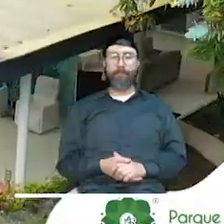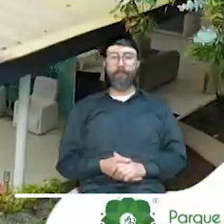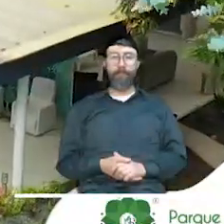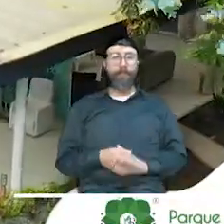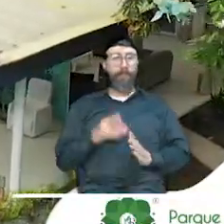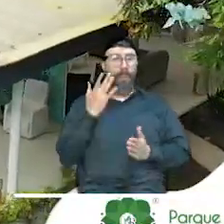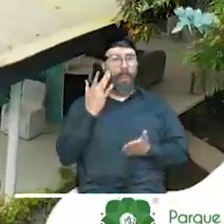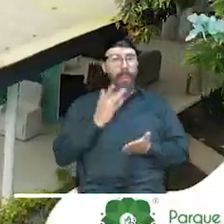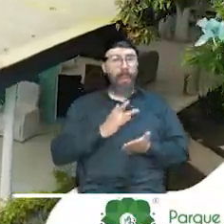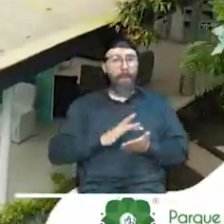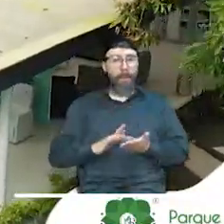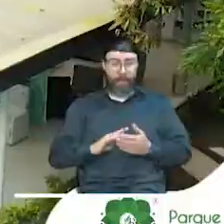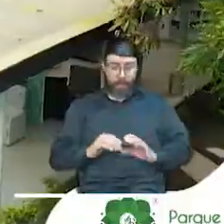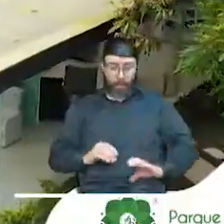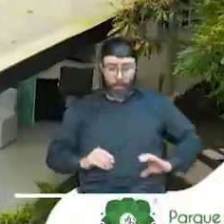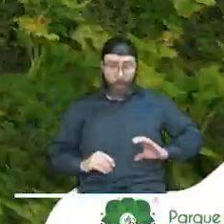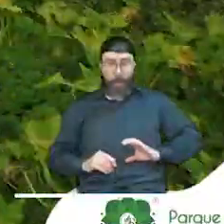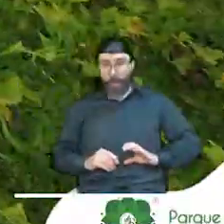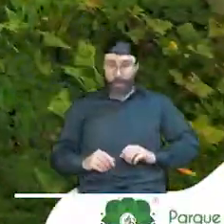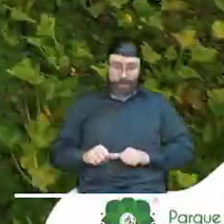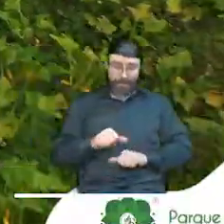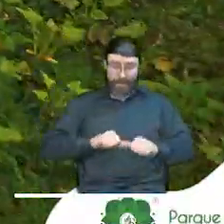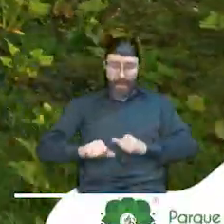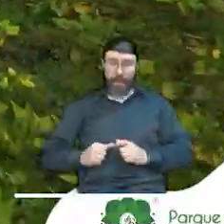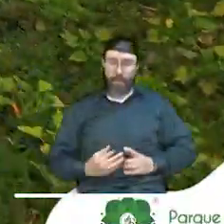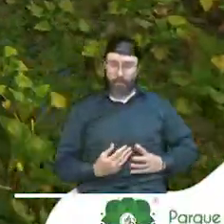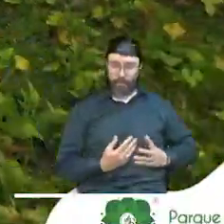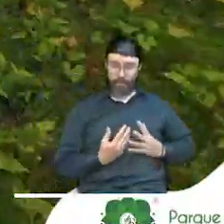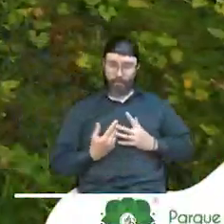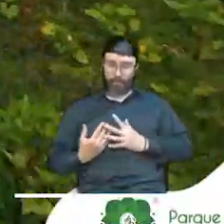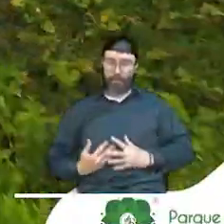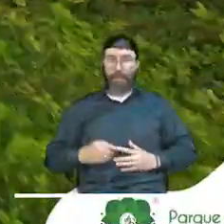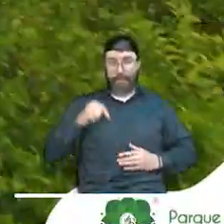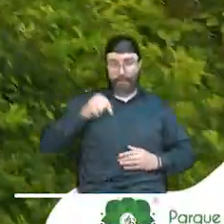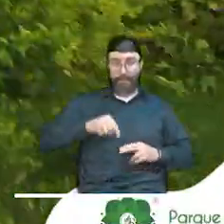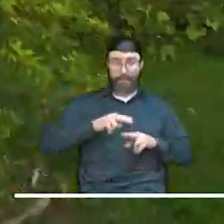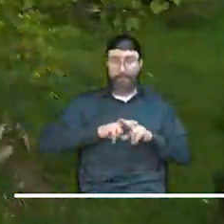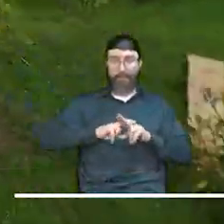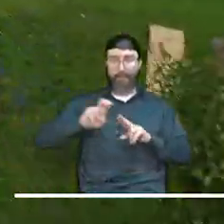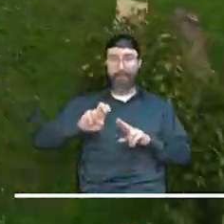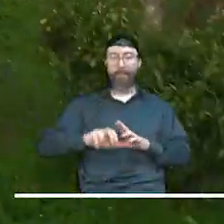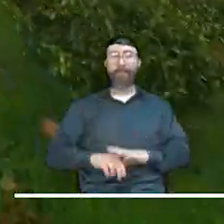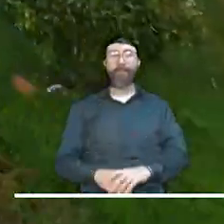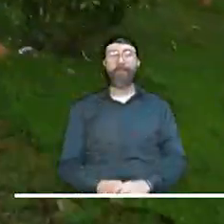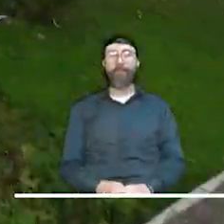Limpieza de colon con recambio de flora intestinal en Manizales.